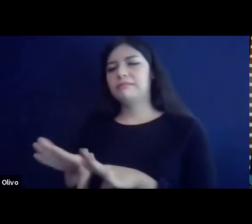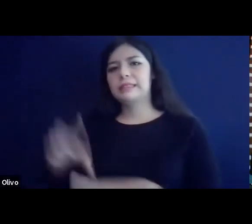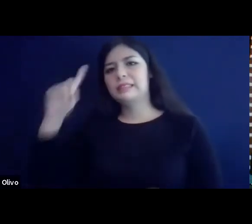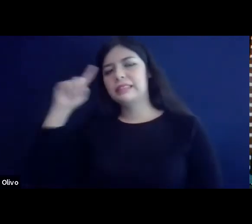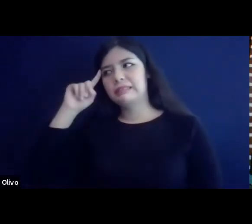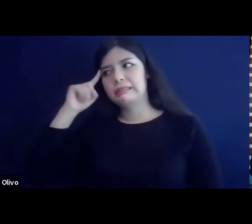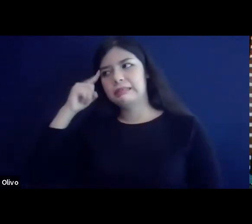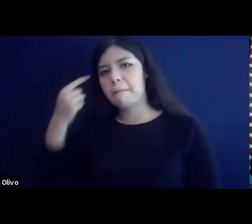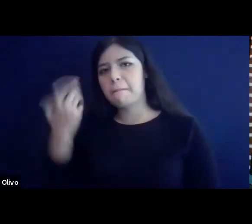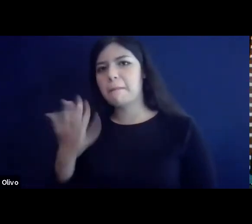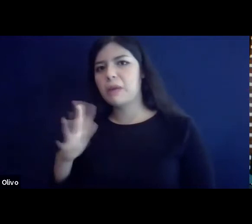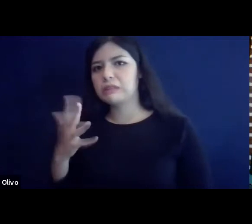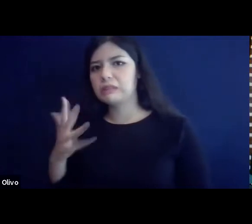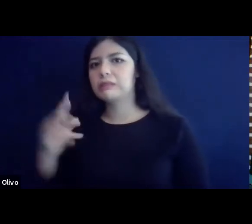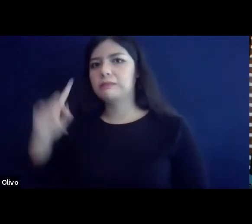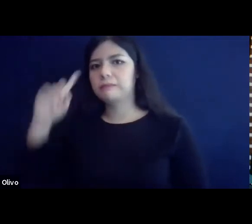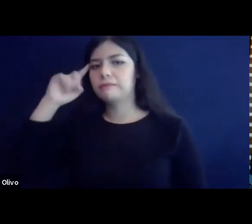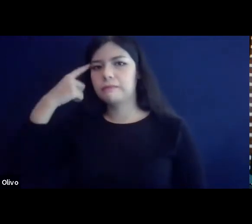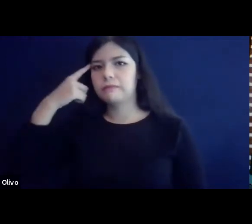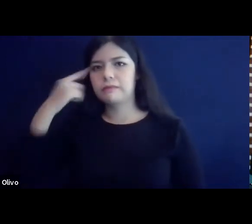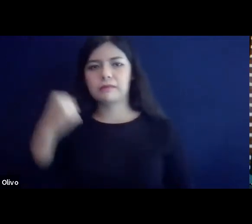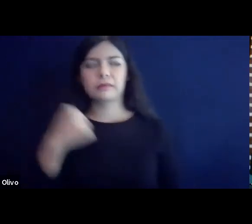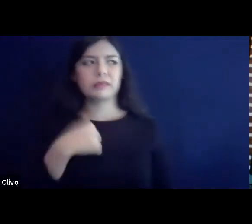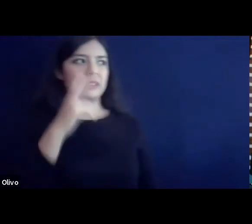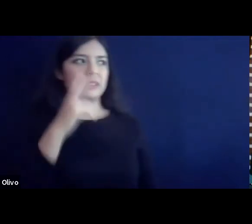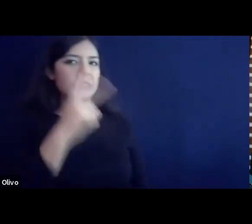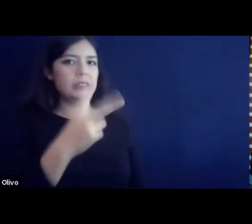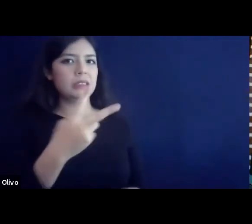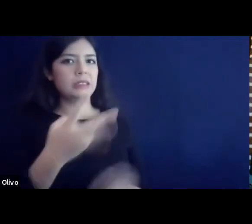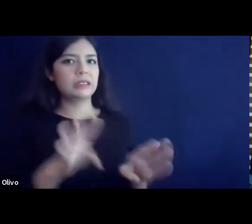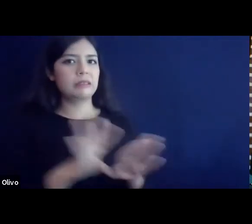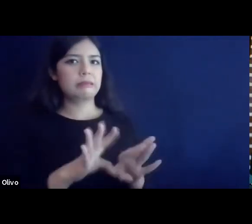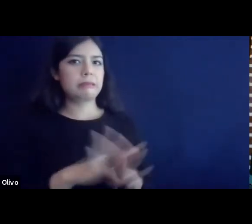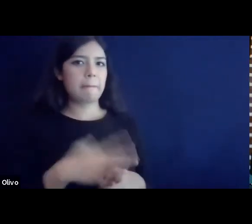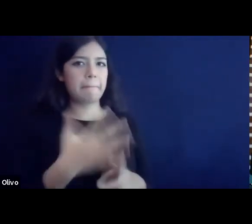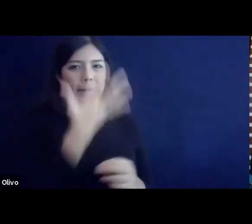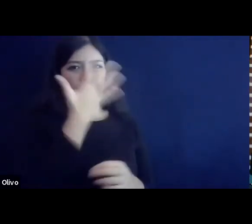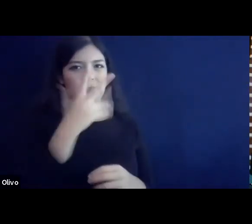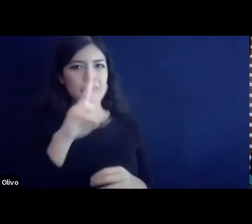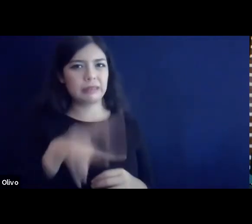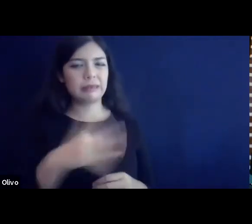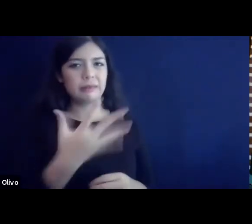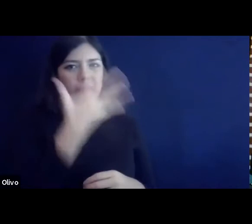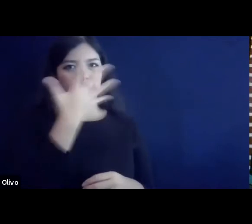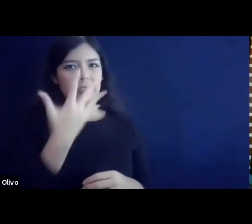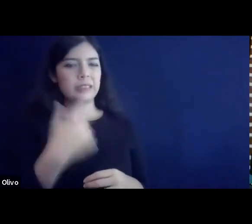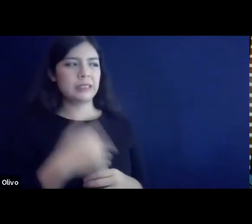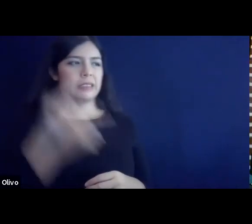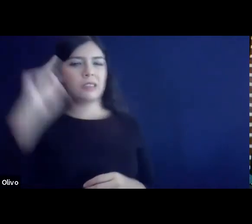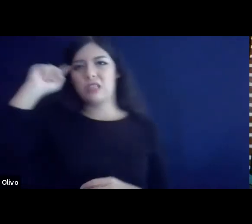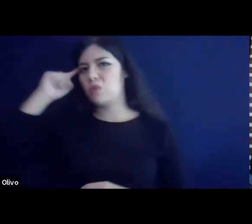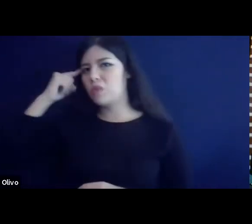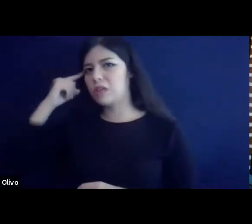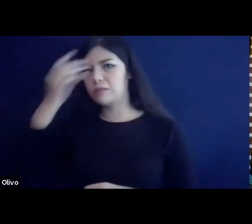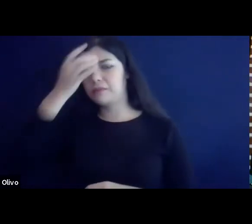Después opté, como veía que les molestaba el pararse de su escritorio y llevarme las listas, a algunos de mis alumnos